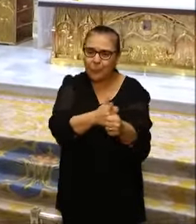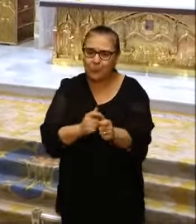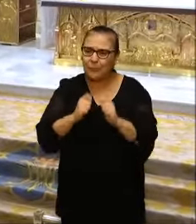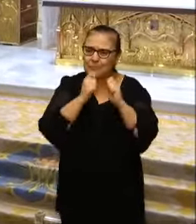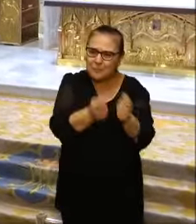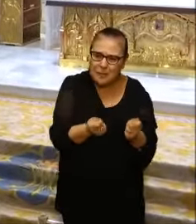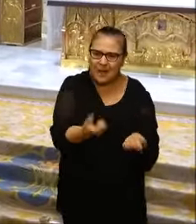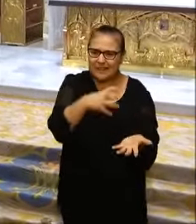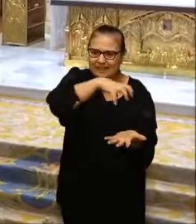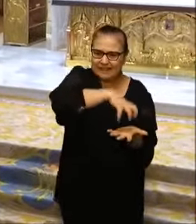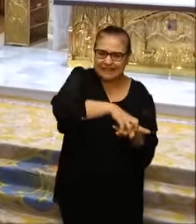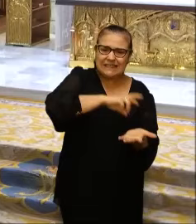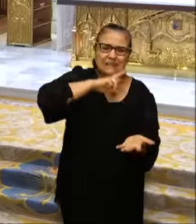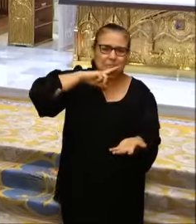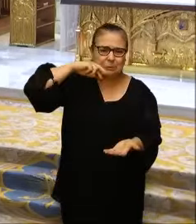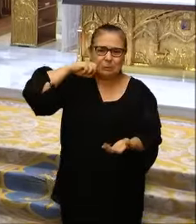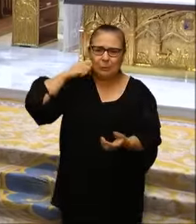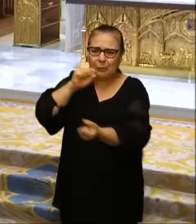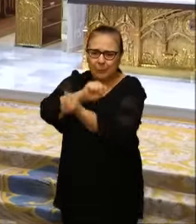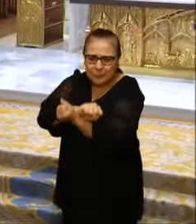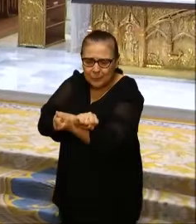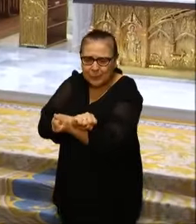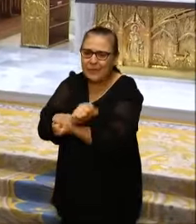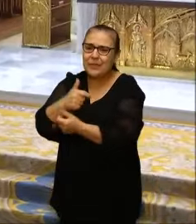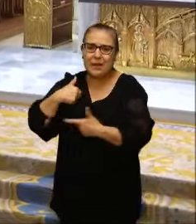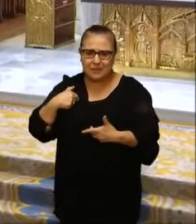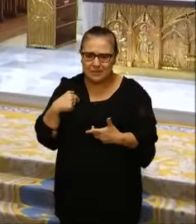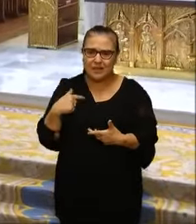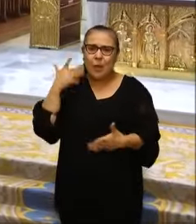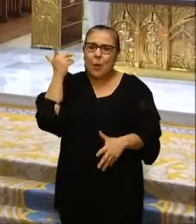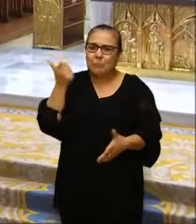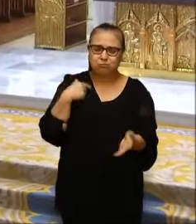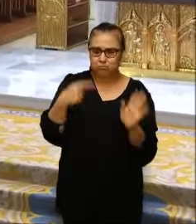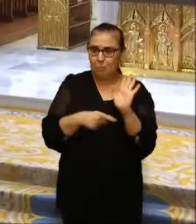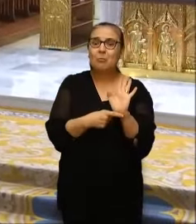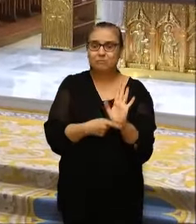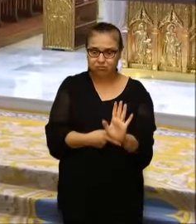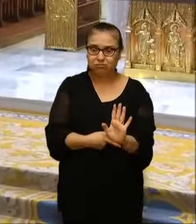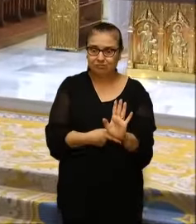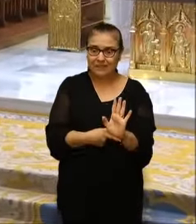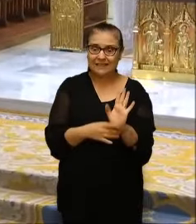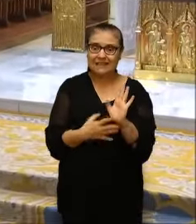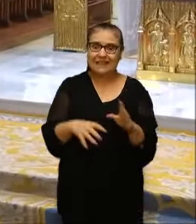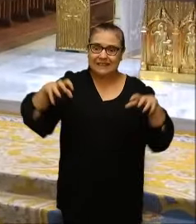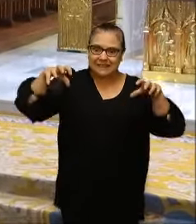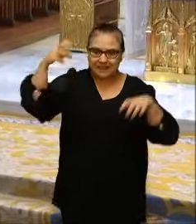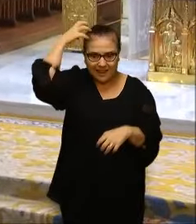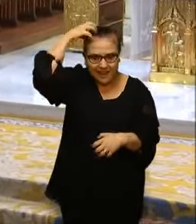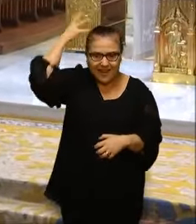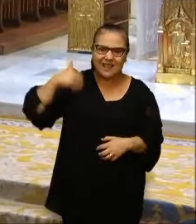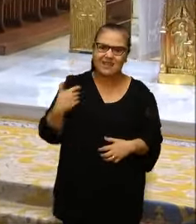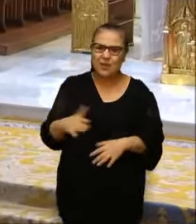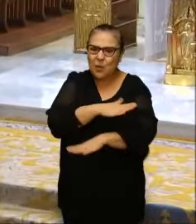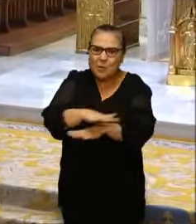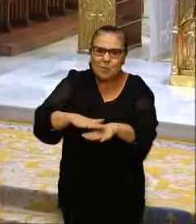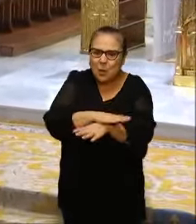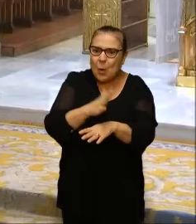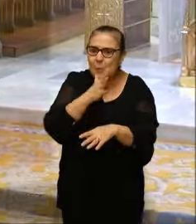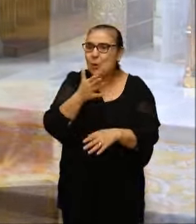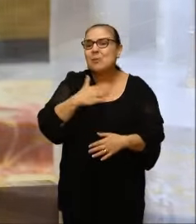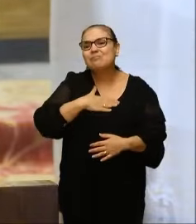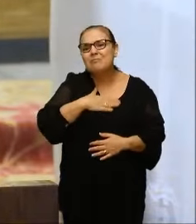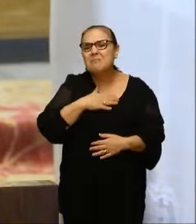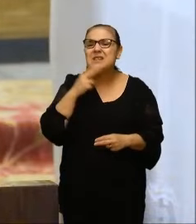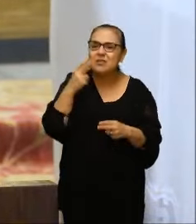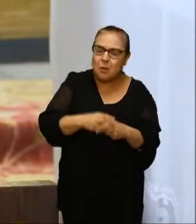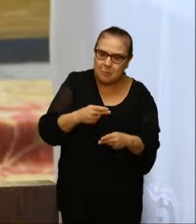las sinagogas y a las cárceles y haciéndoos comparecer ante reyes y gobernadores por causa